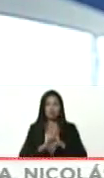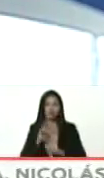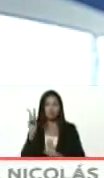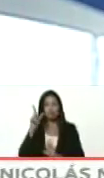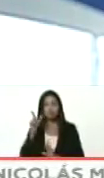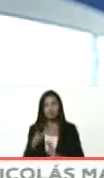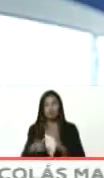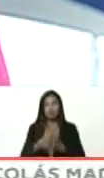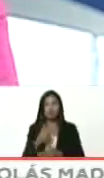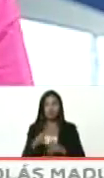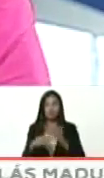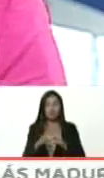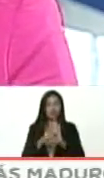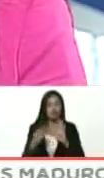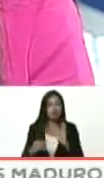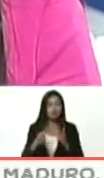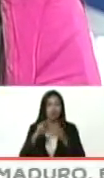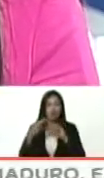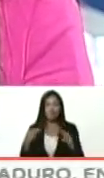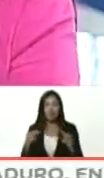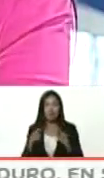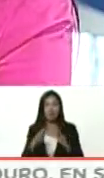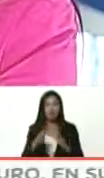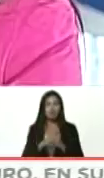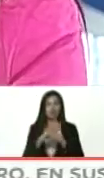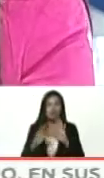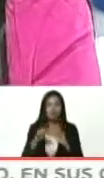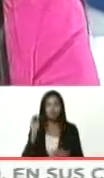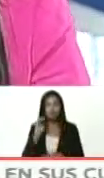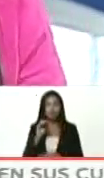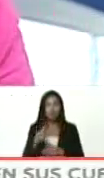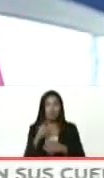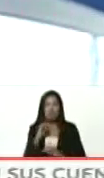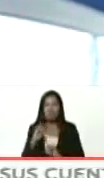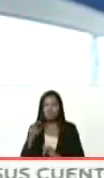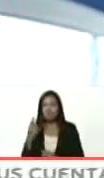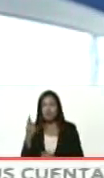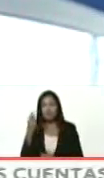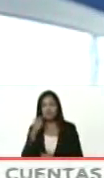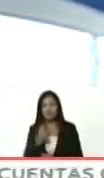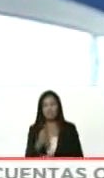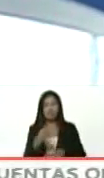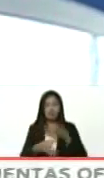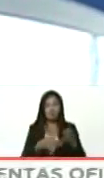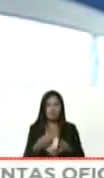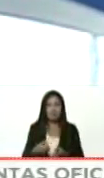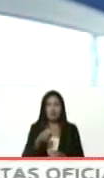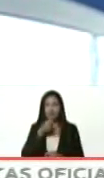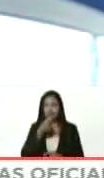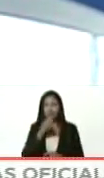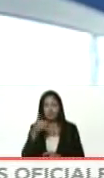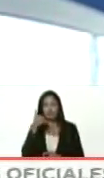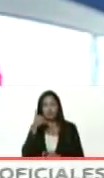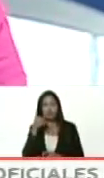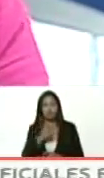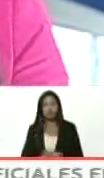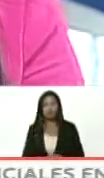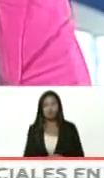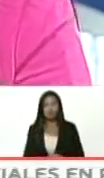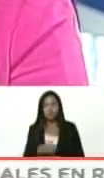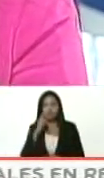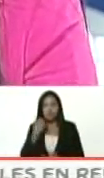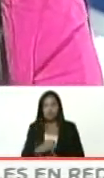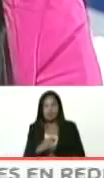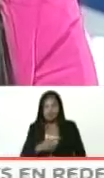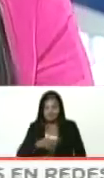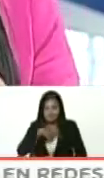las venezolanas, el derecho a la paz, el derecho al futuro. Y ella dice en esta conversación telefónica, presidente, que es realmente vergonzosa,